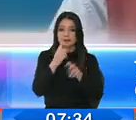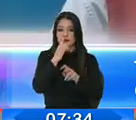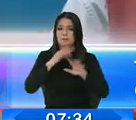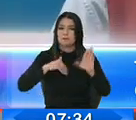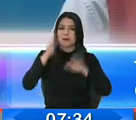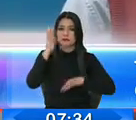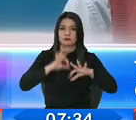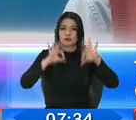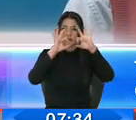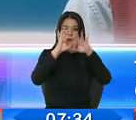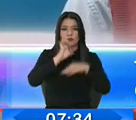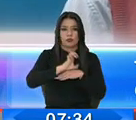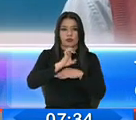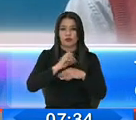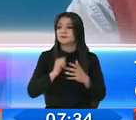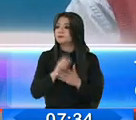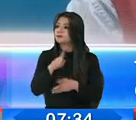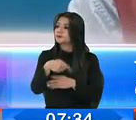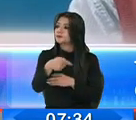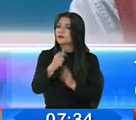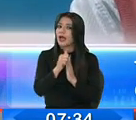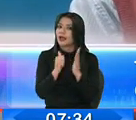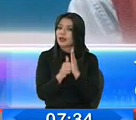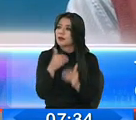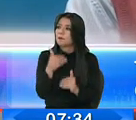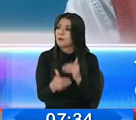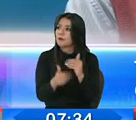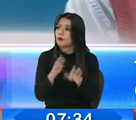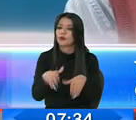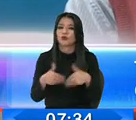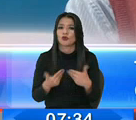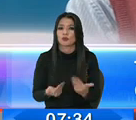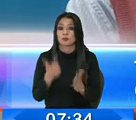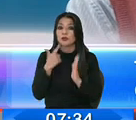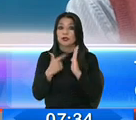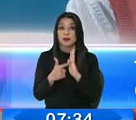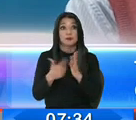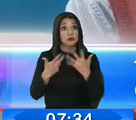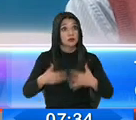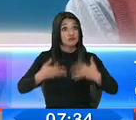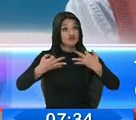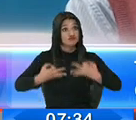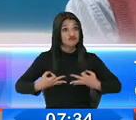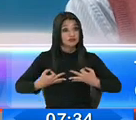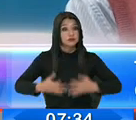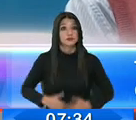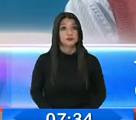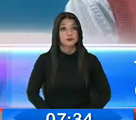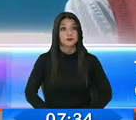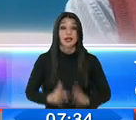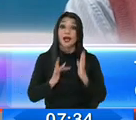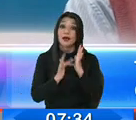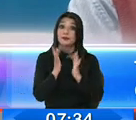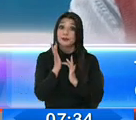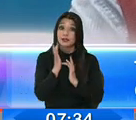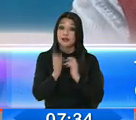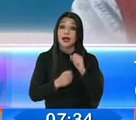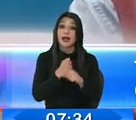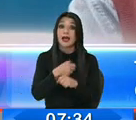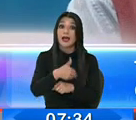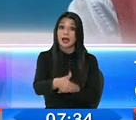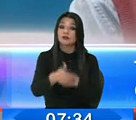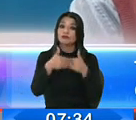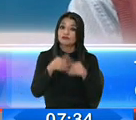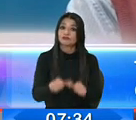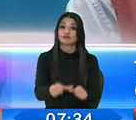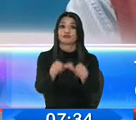La agenda, ¿cómo va a confeccionarse? ¿Cómo se va a avanzar cuando se ha establecido que abril sería el año de la